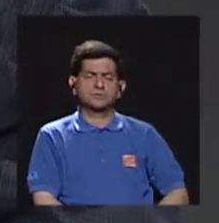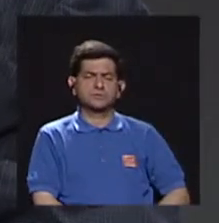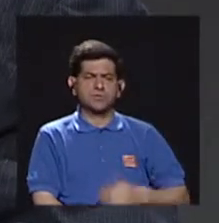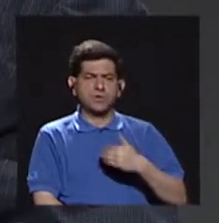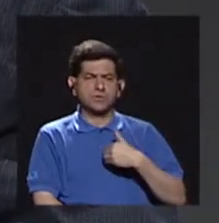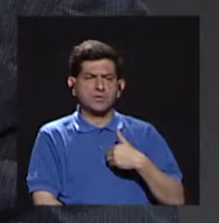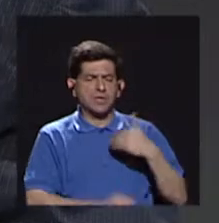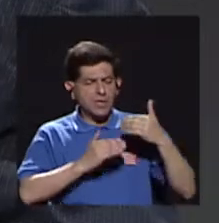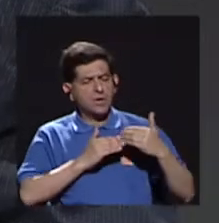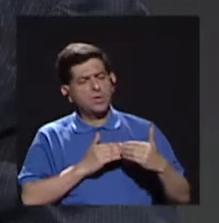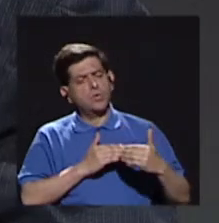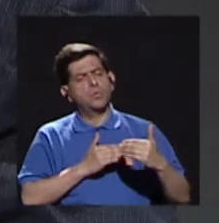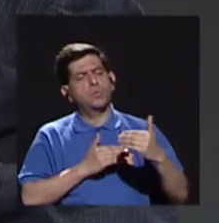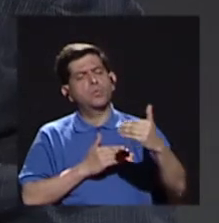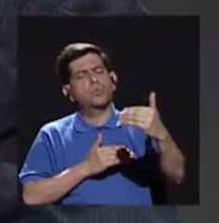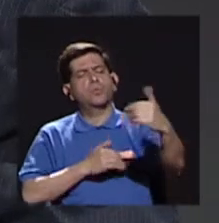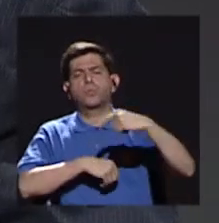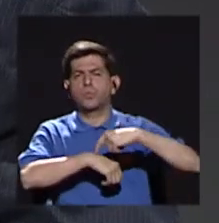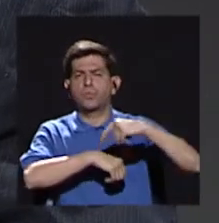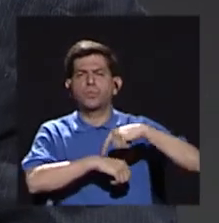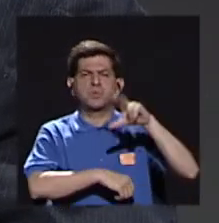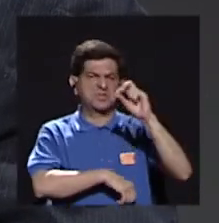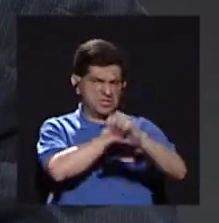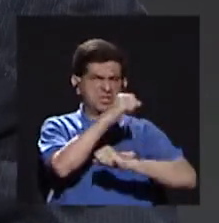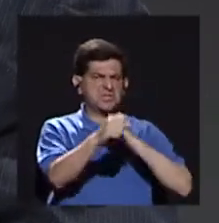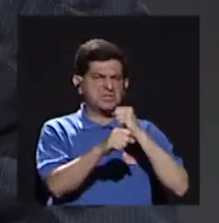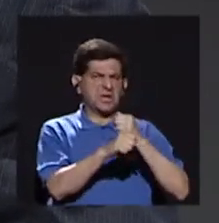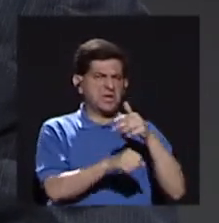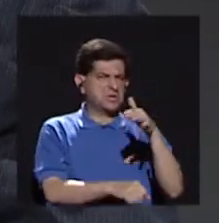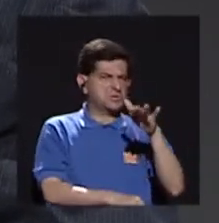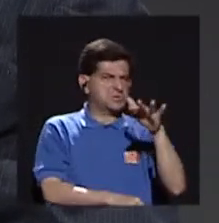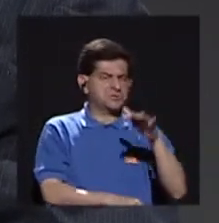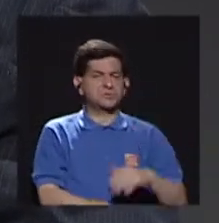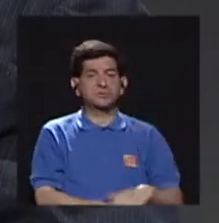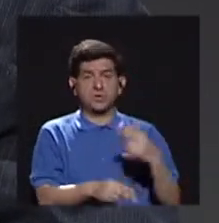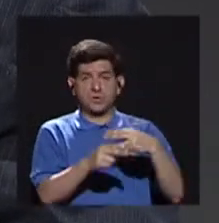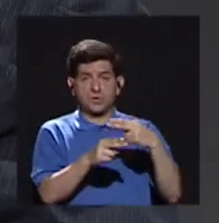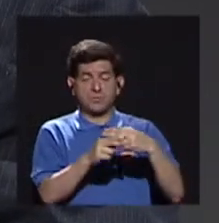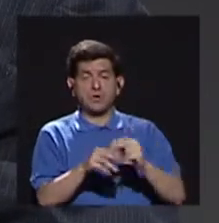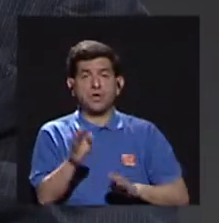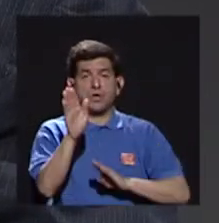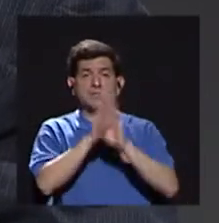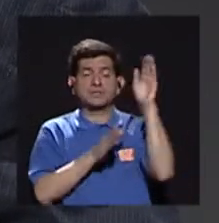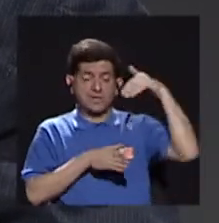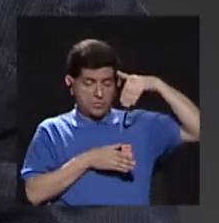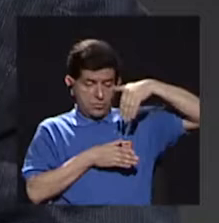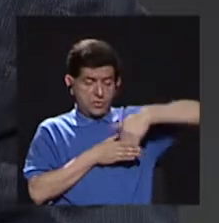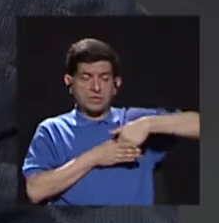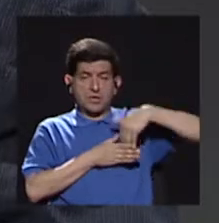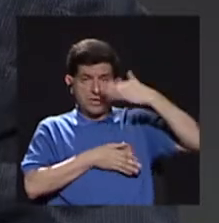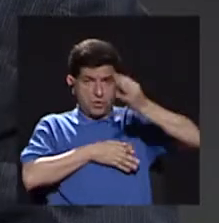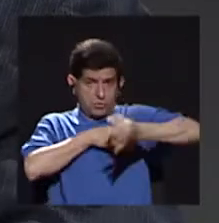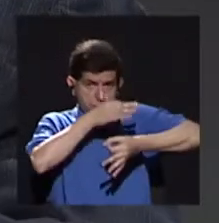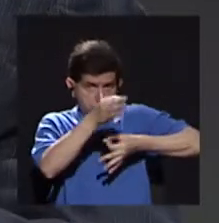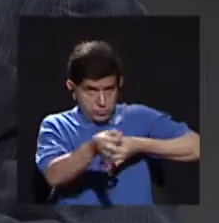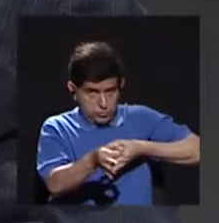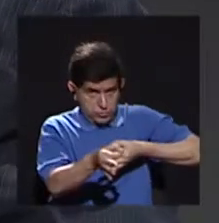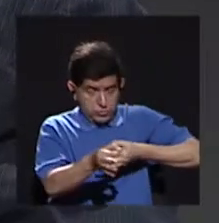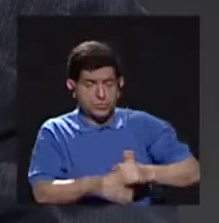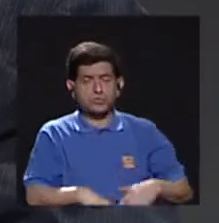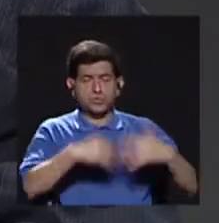prolongado periodo de unos 30 años aproximadamente de lo que se llamó el desarrollo hacia adentro la sustitución por la